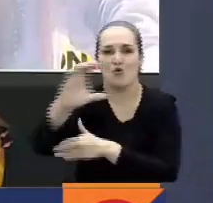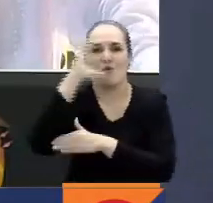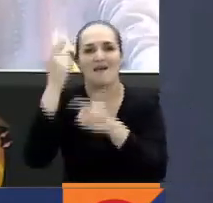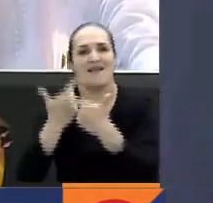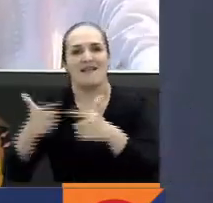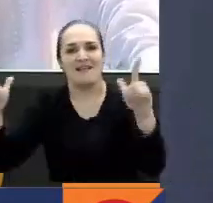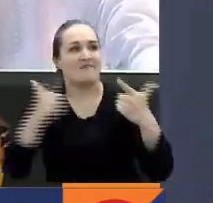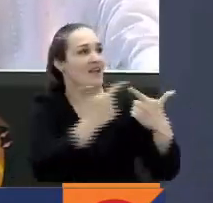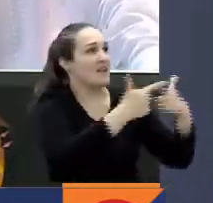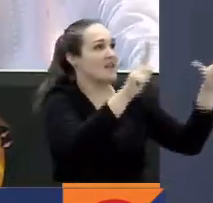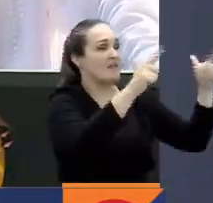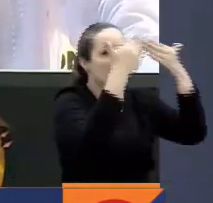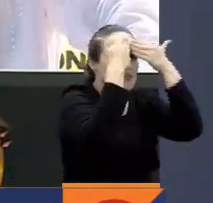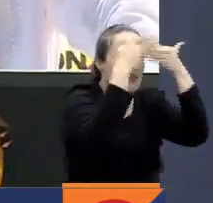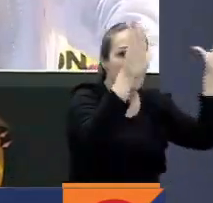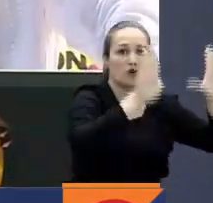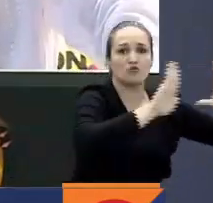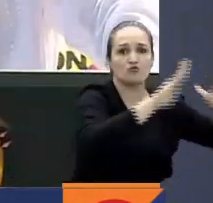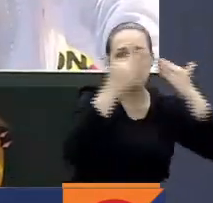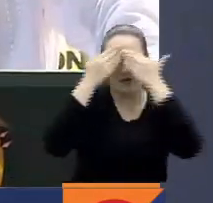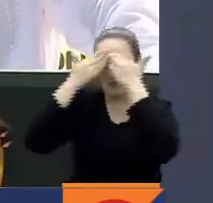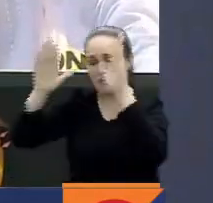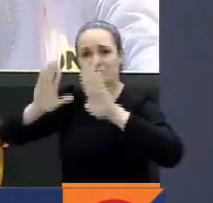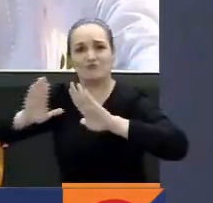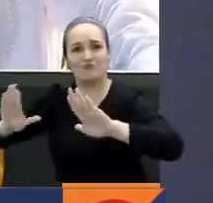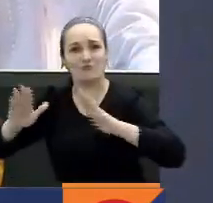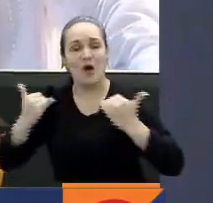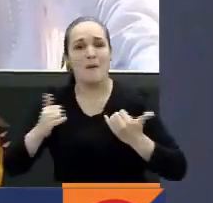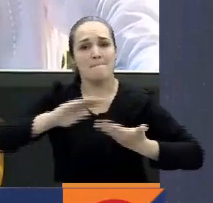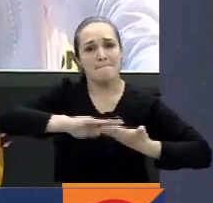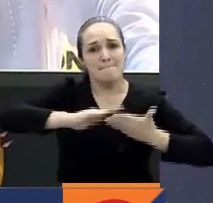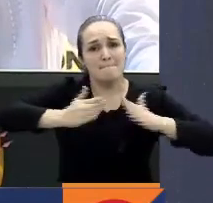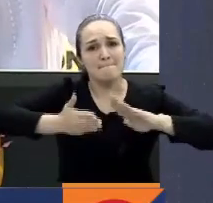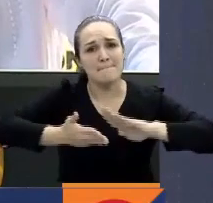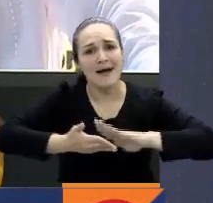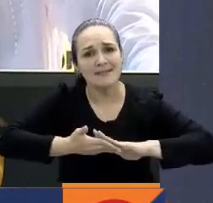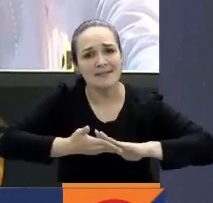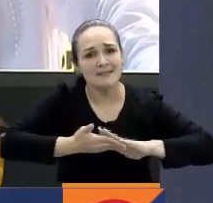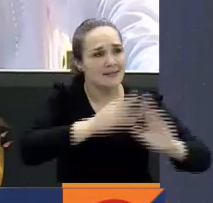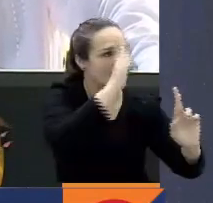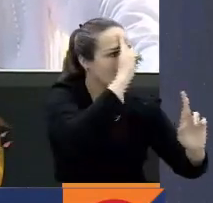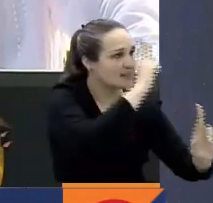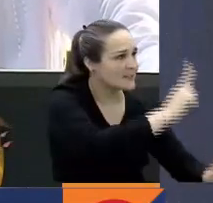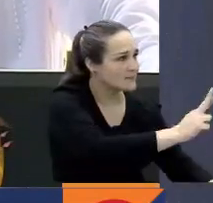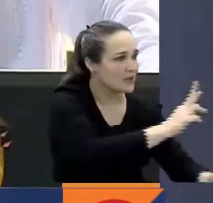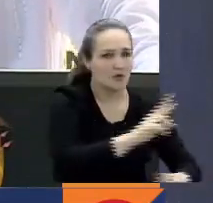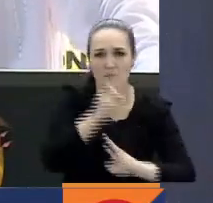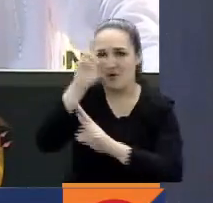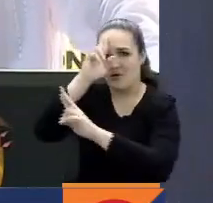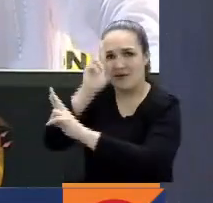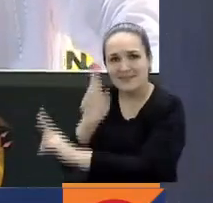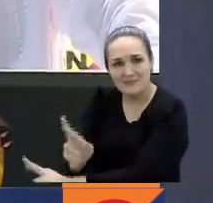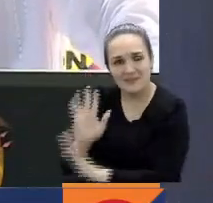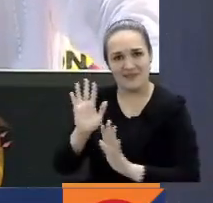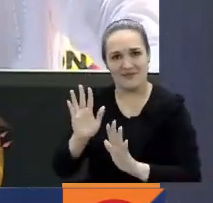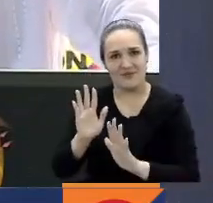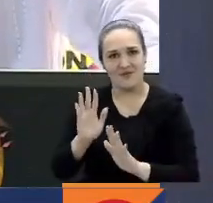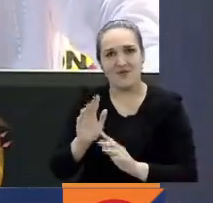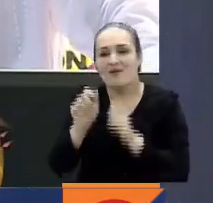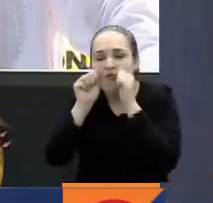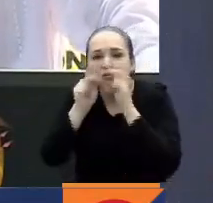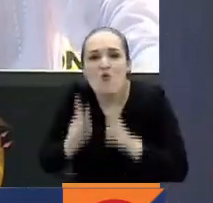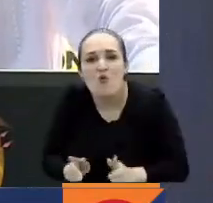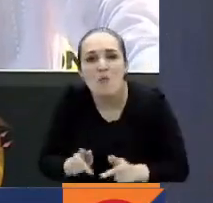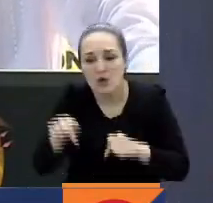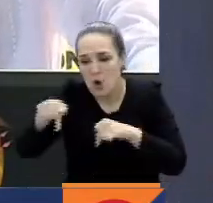la democracia, que la paz, que el respeto absoluto a la dignidad del ser humano allá